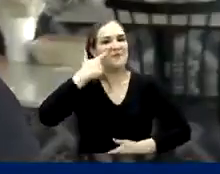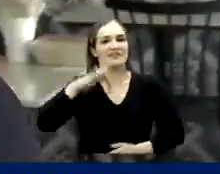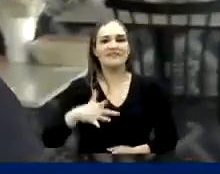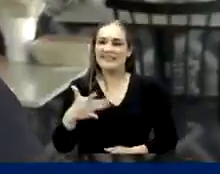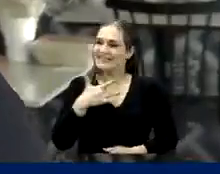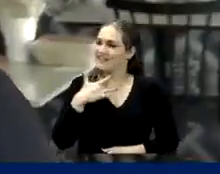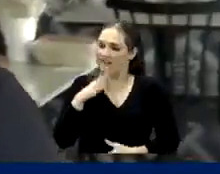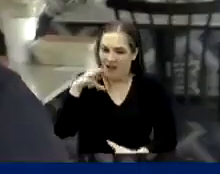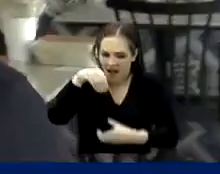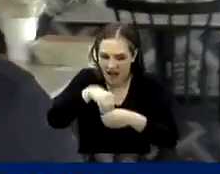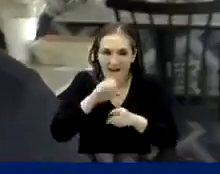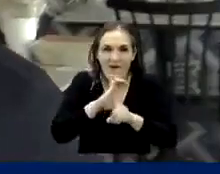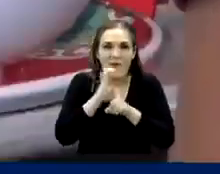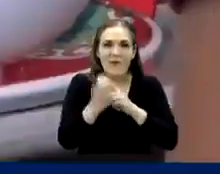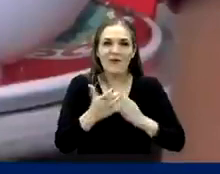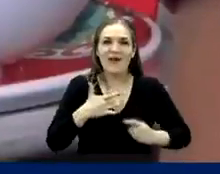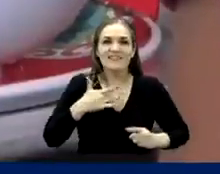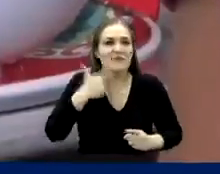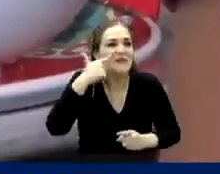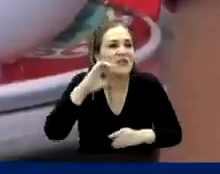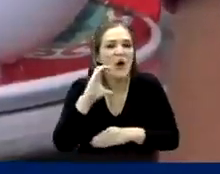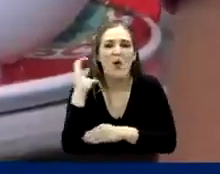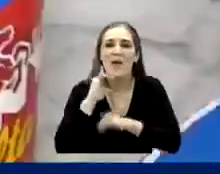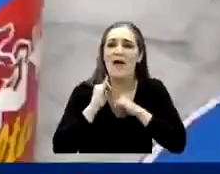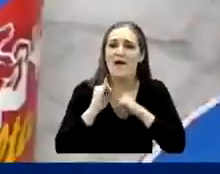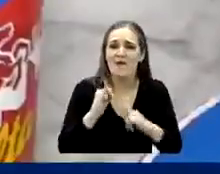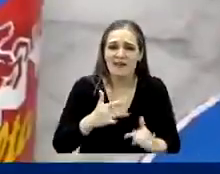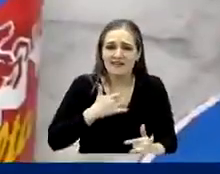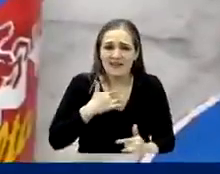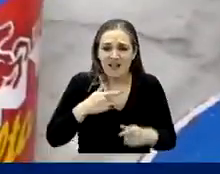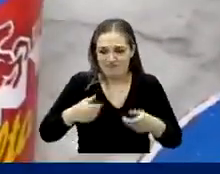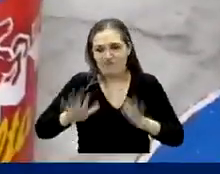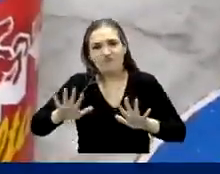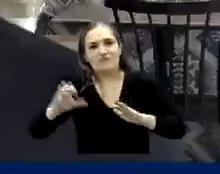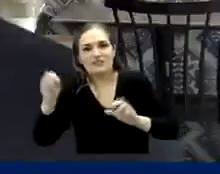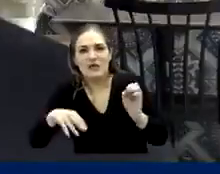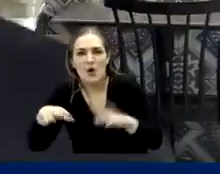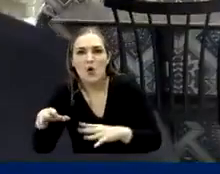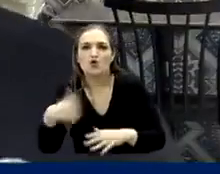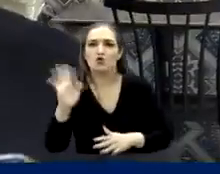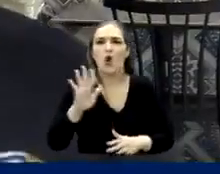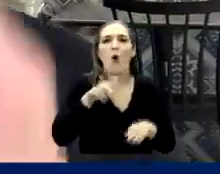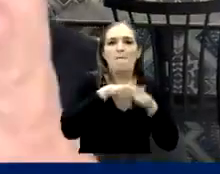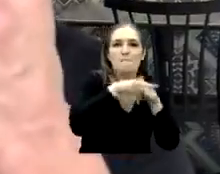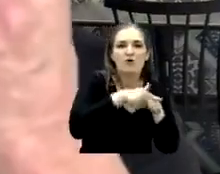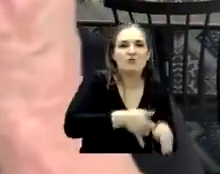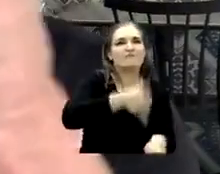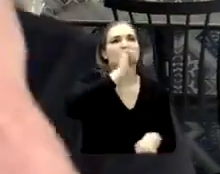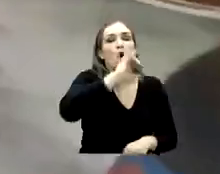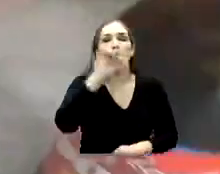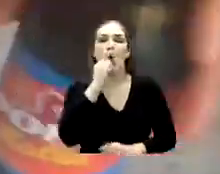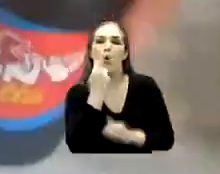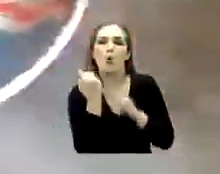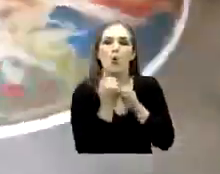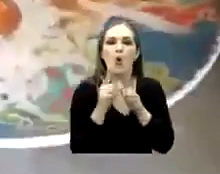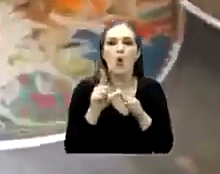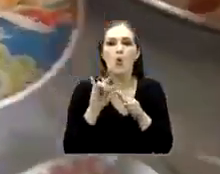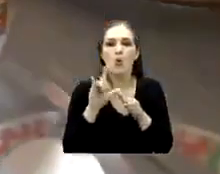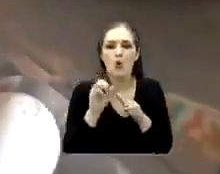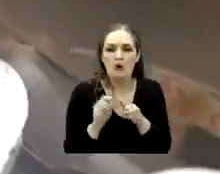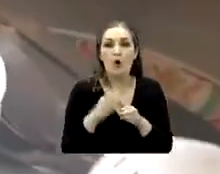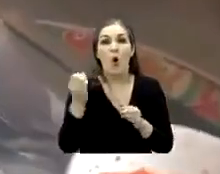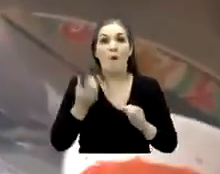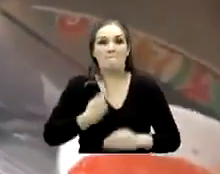casa, que llegaron a la tierrita. Piden mucho el sancocho, una ponimalta, el jugo de lulo. Y ni hablar de una